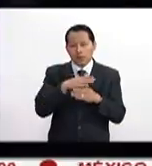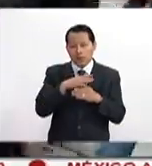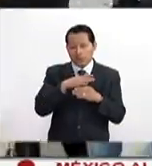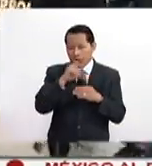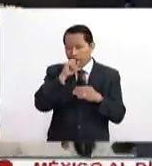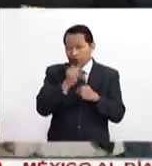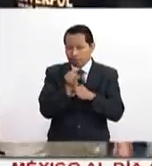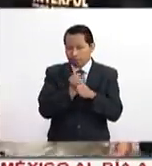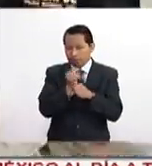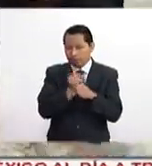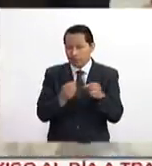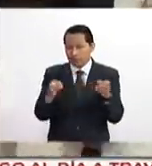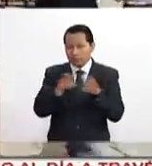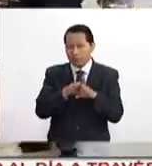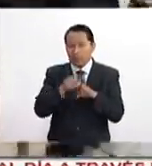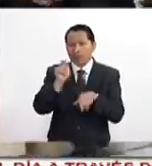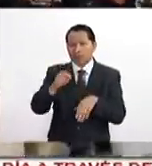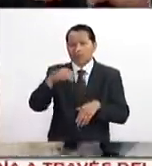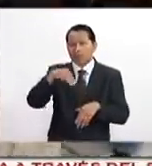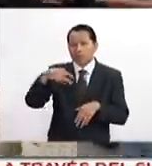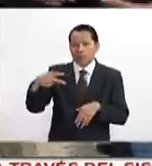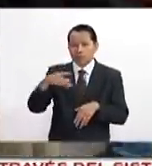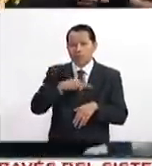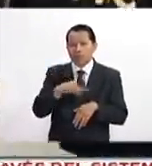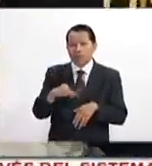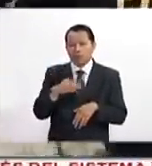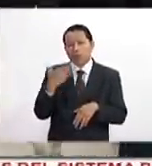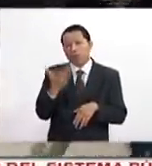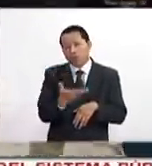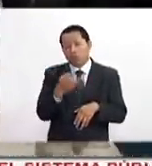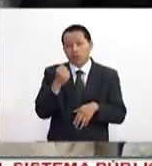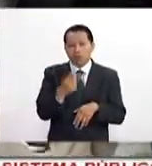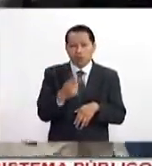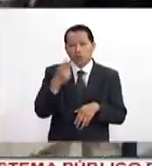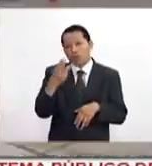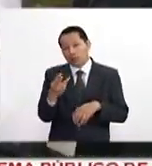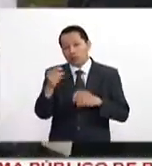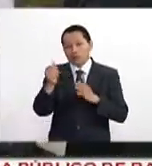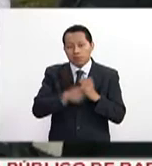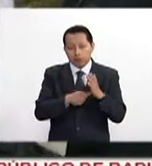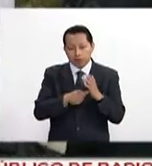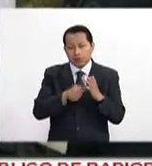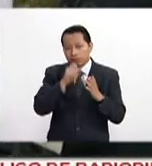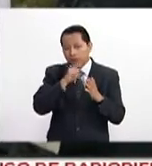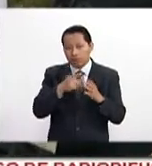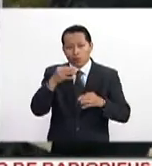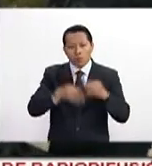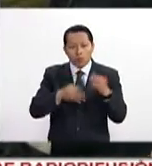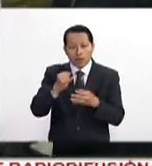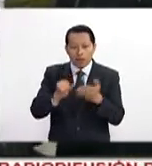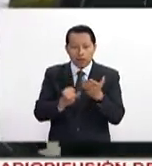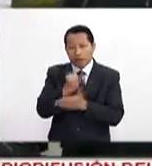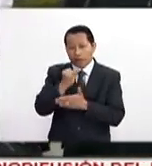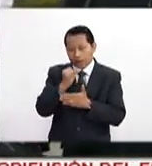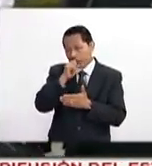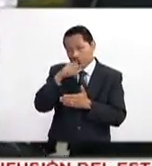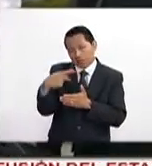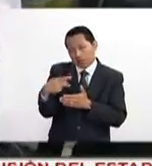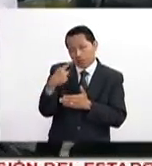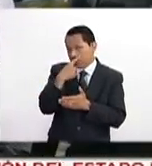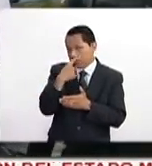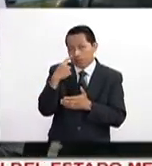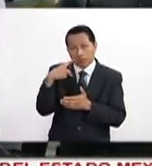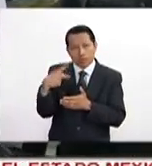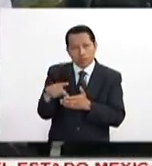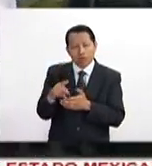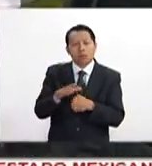investigación. Si el Ministerio Público solicita 2 o 3 meses, ya el juez decidirá cuánto tiempo